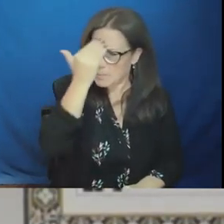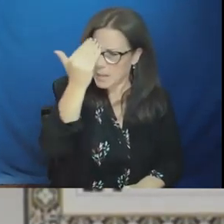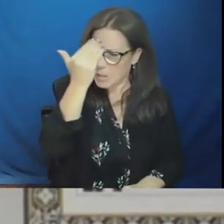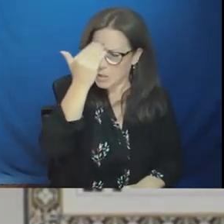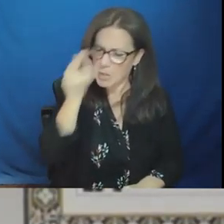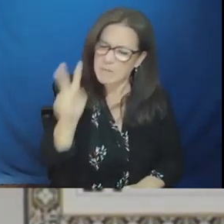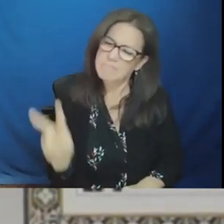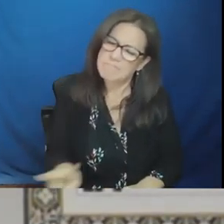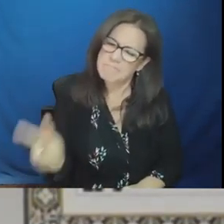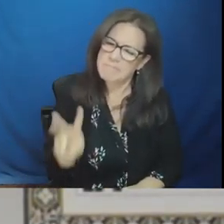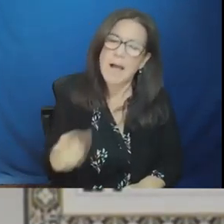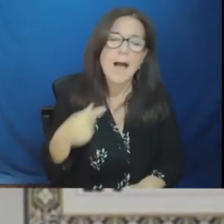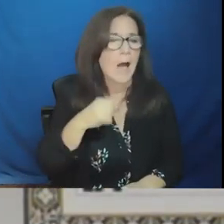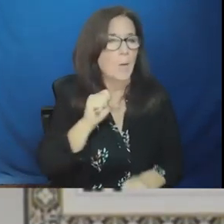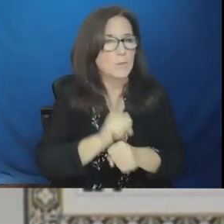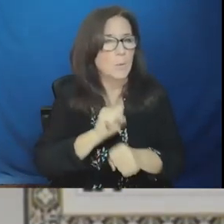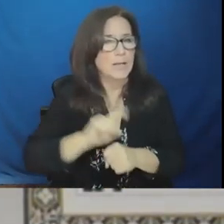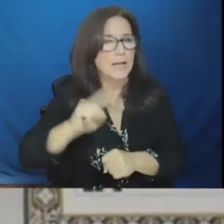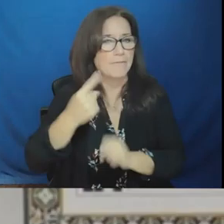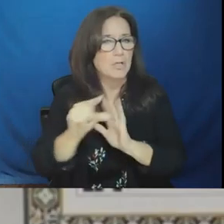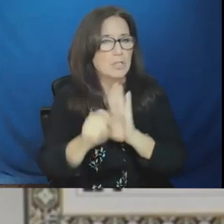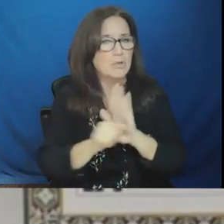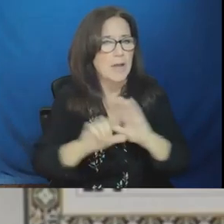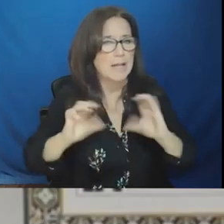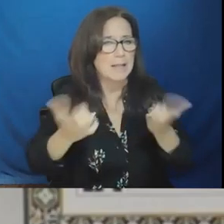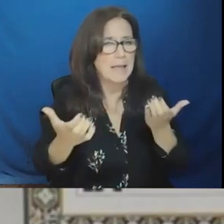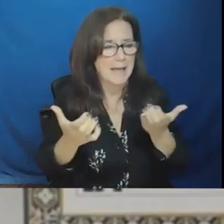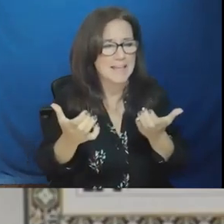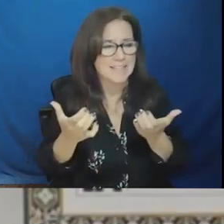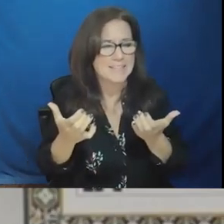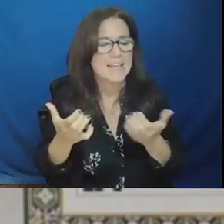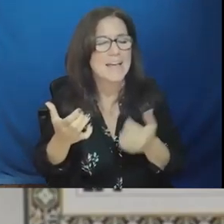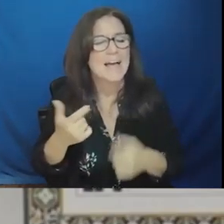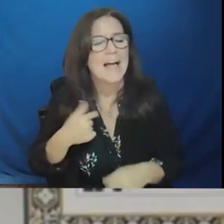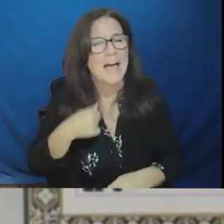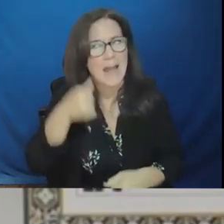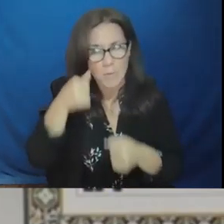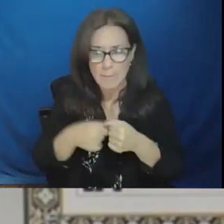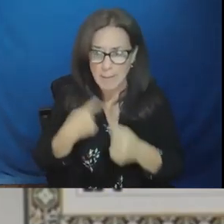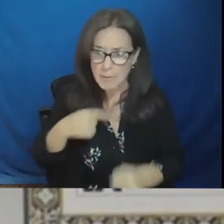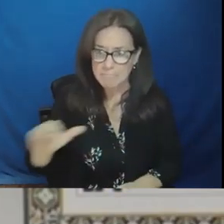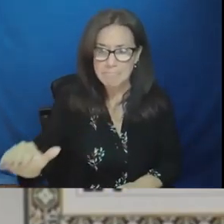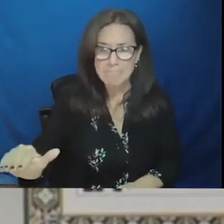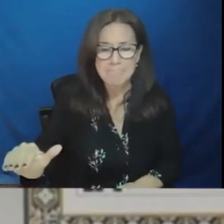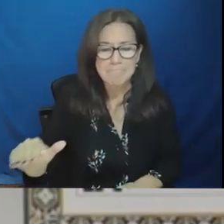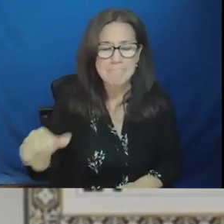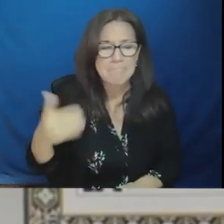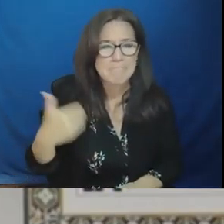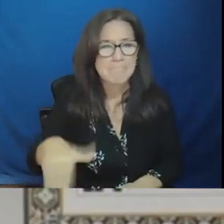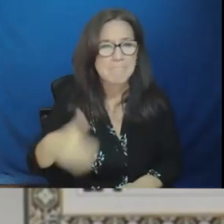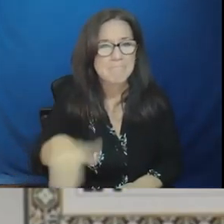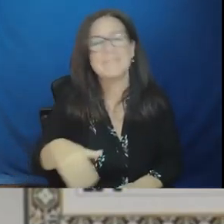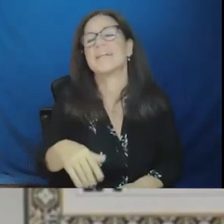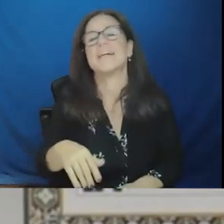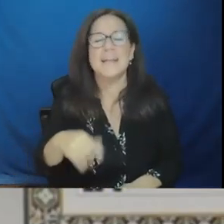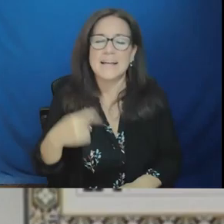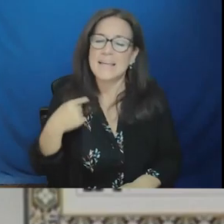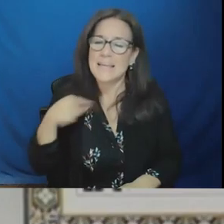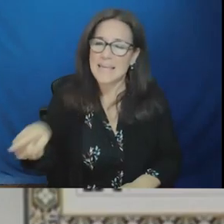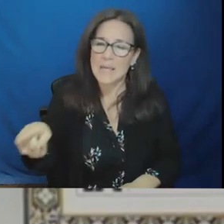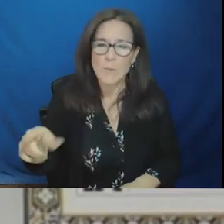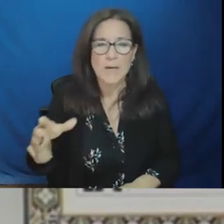dije por alguien llegase muy conocido y yo estaba trabajando en una clase de primer grado y yo era asistente en esa